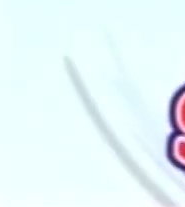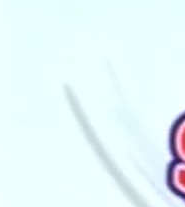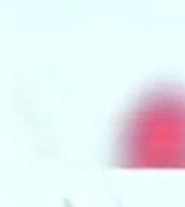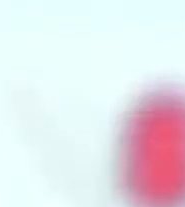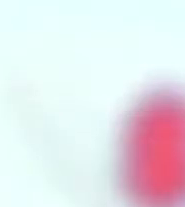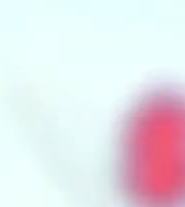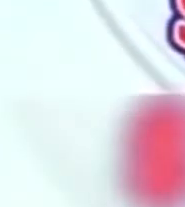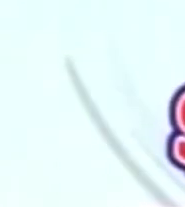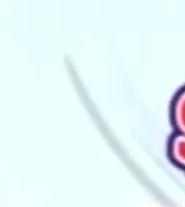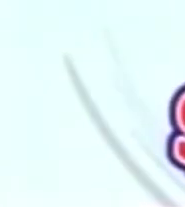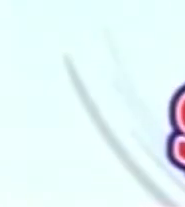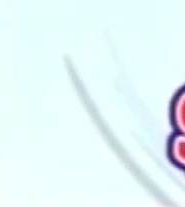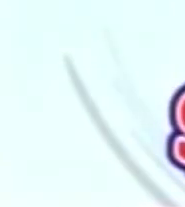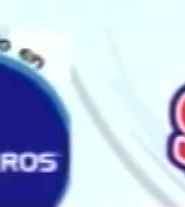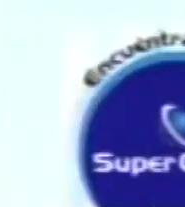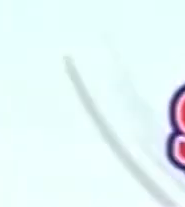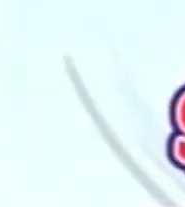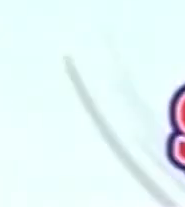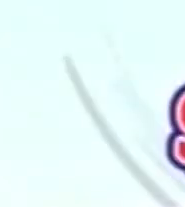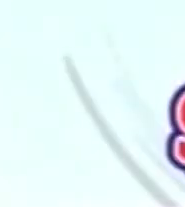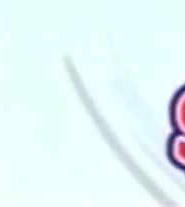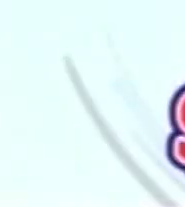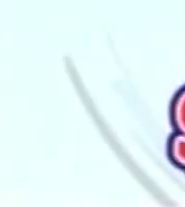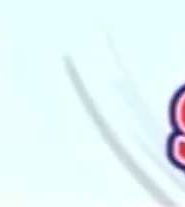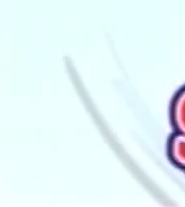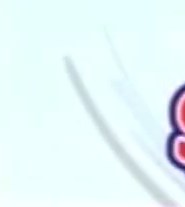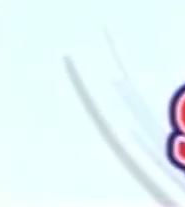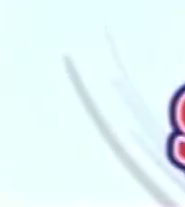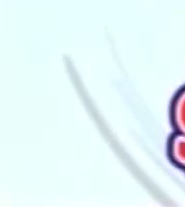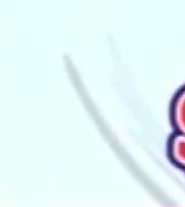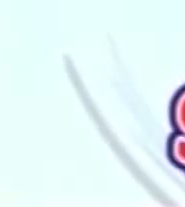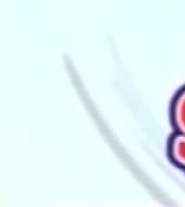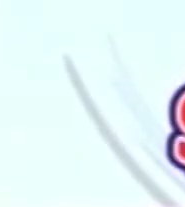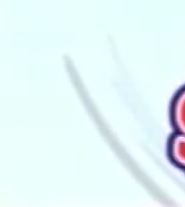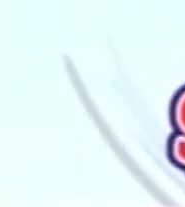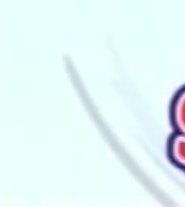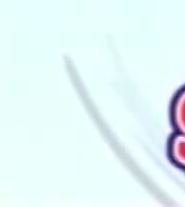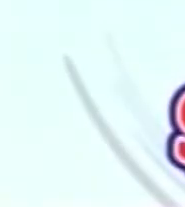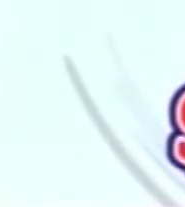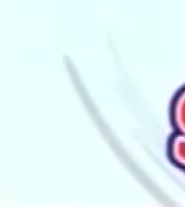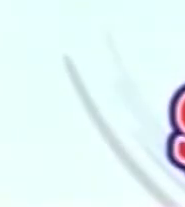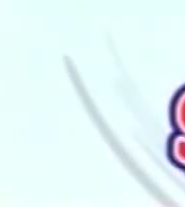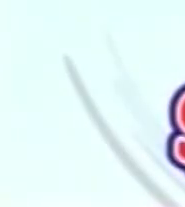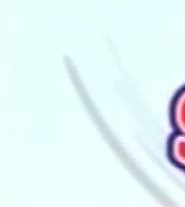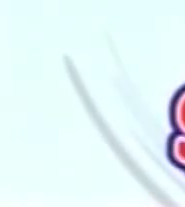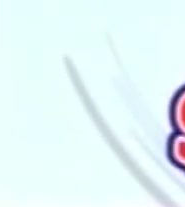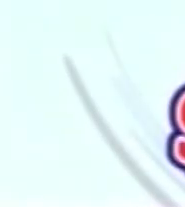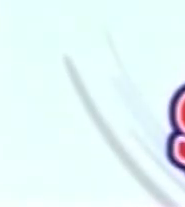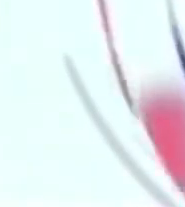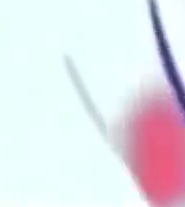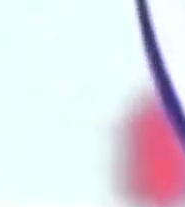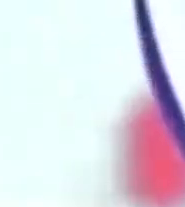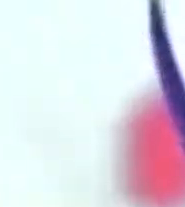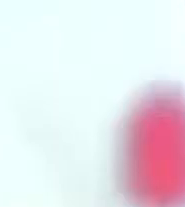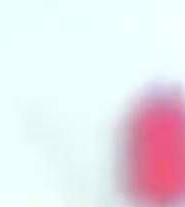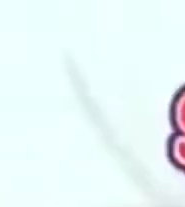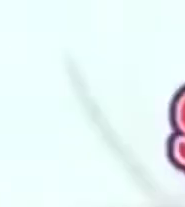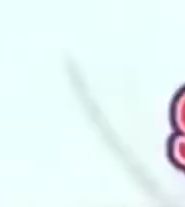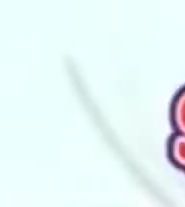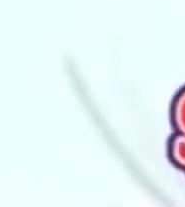gana hasta 500 millones de pesos. Encuéntralo solo en los puntos Supergiros. Tripletazo. Fácil de jugar, fácil de ganar.